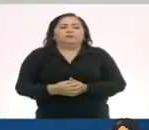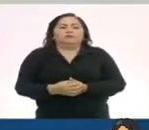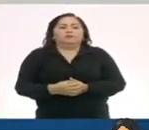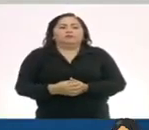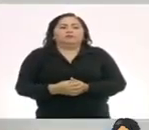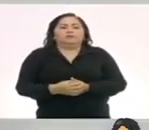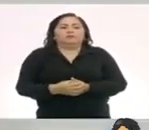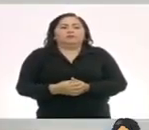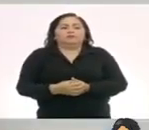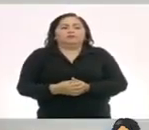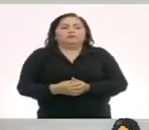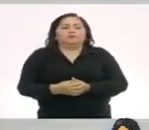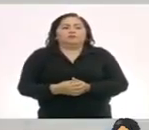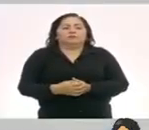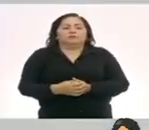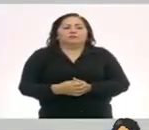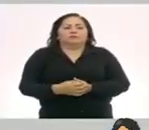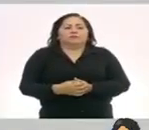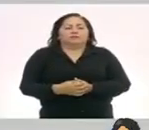15 pesos.